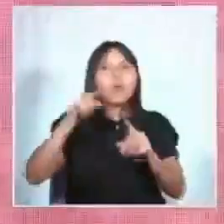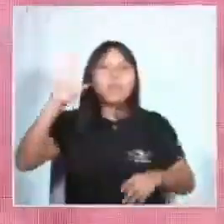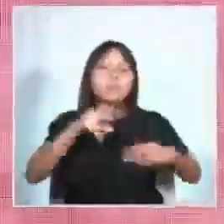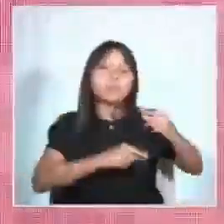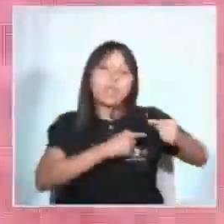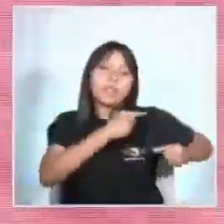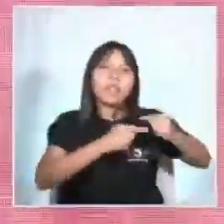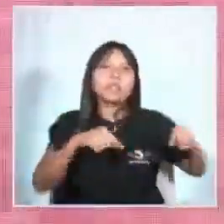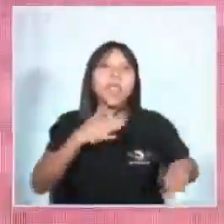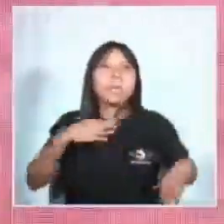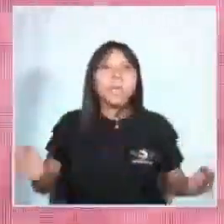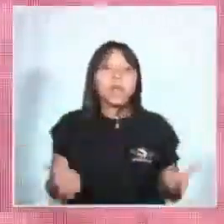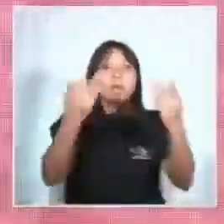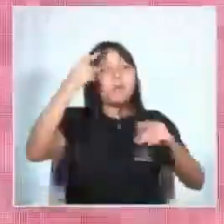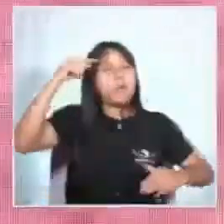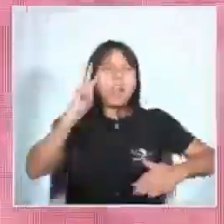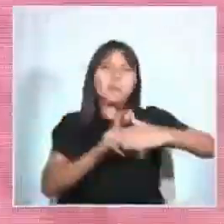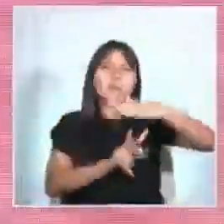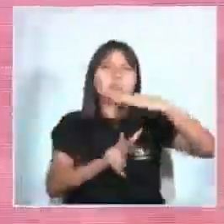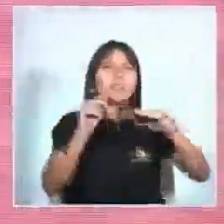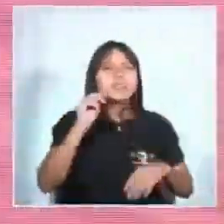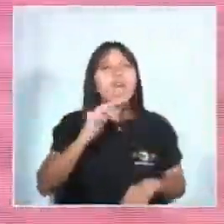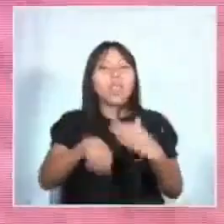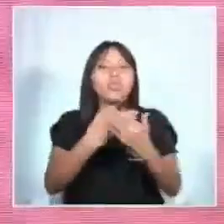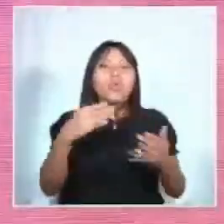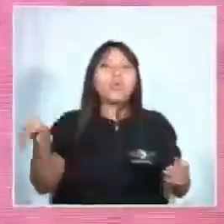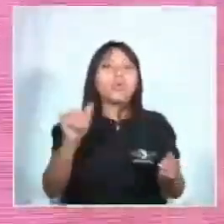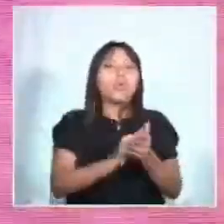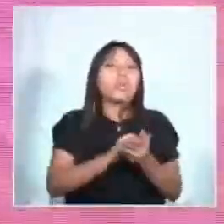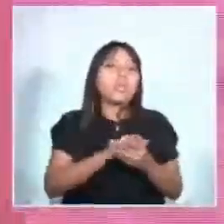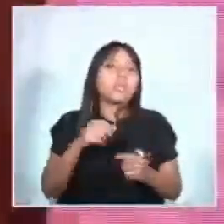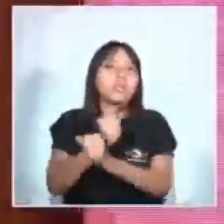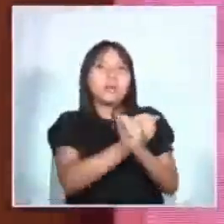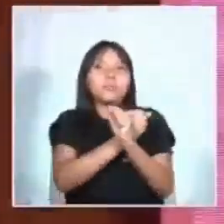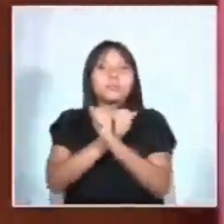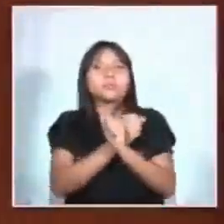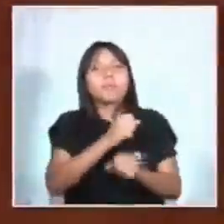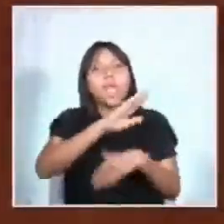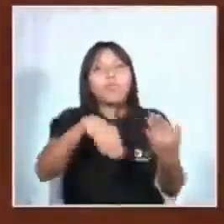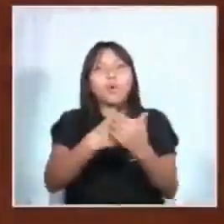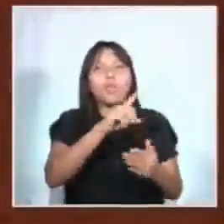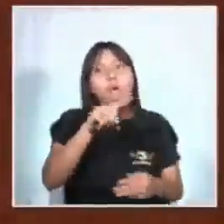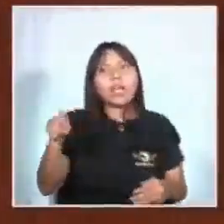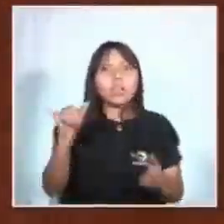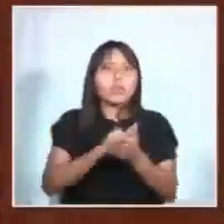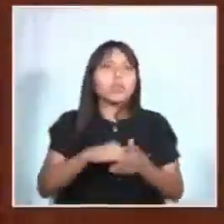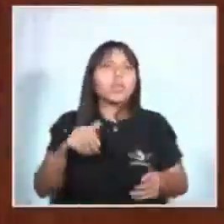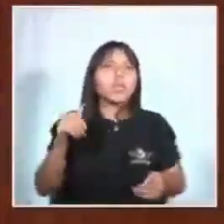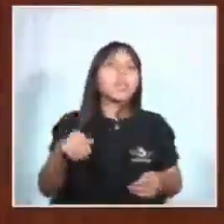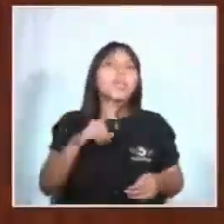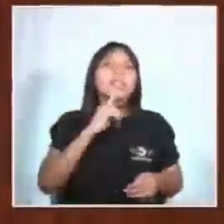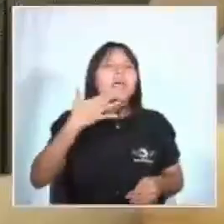me levanto para profetizar que todo aquello que te ha estado opresionando, que todo aquello que te ha estado